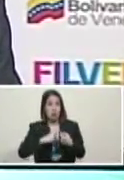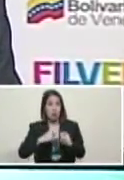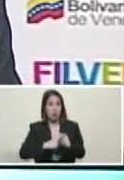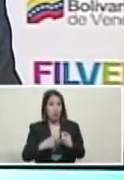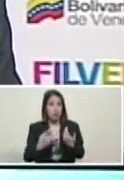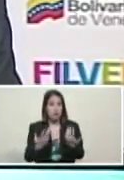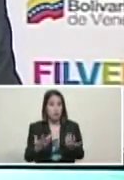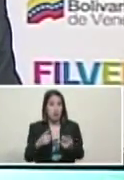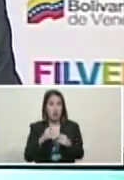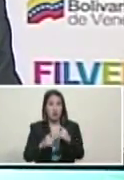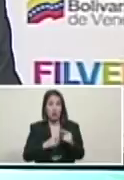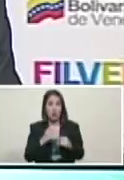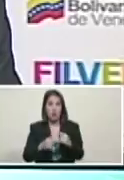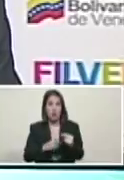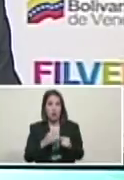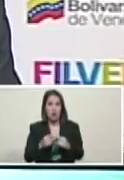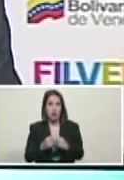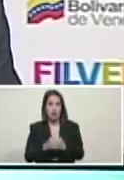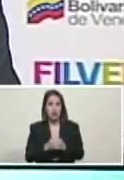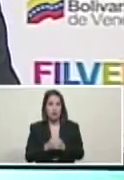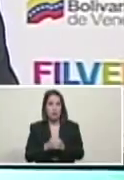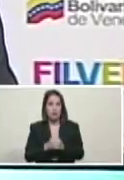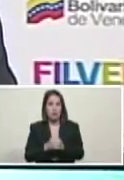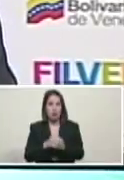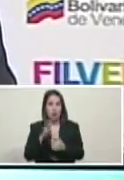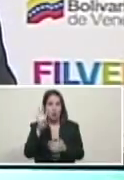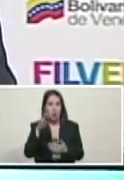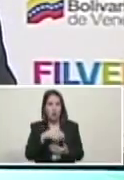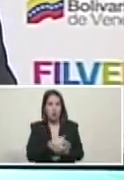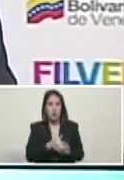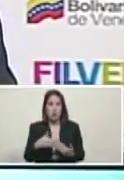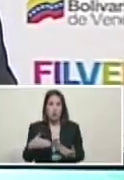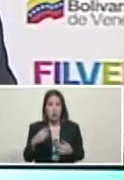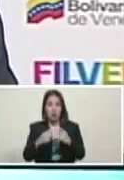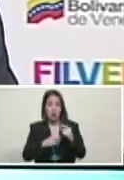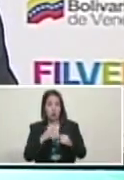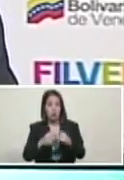Y de Twitter, 4 millones de cuentas.